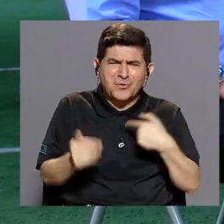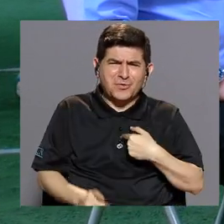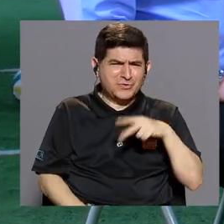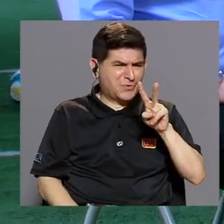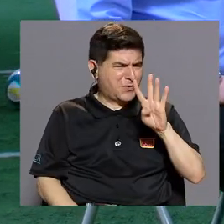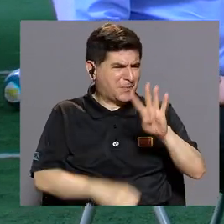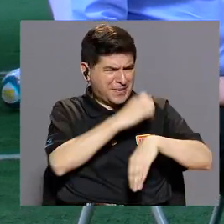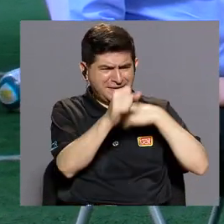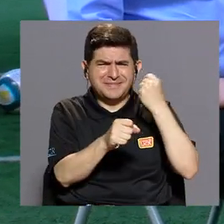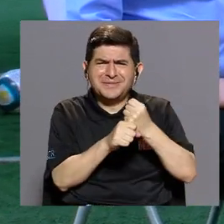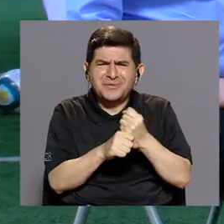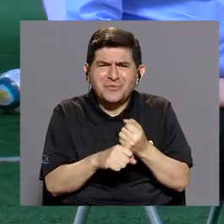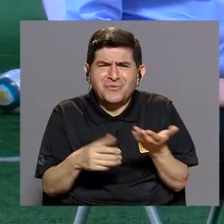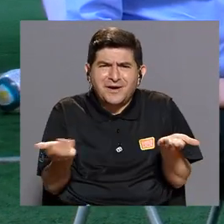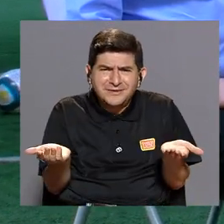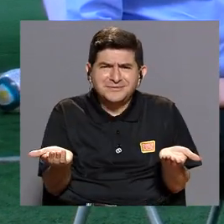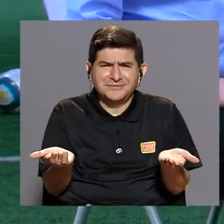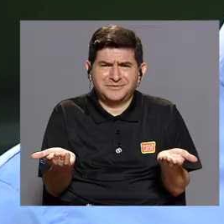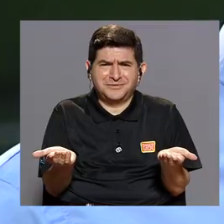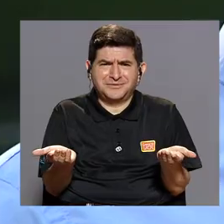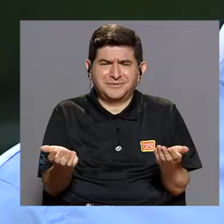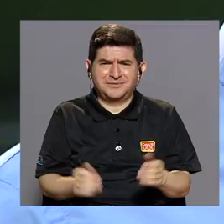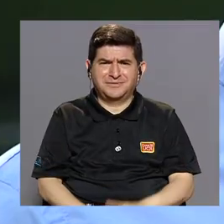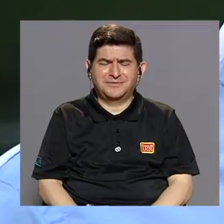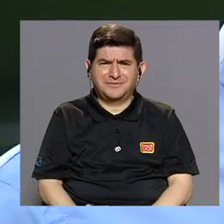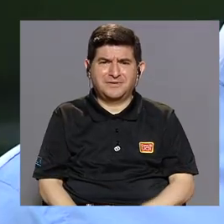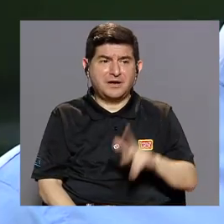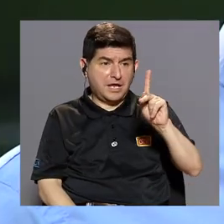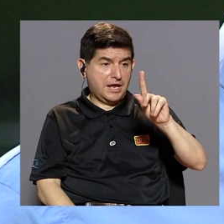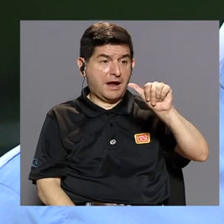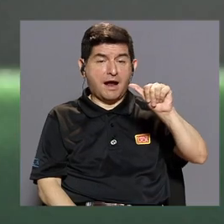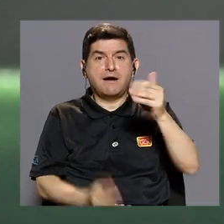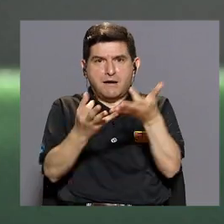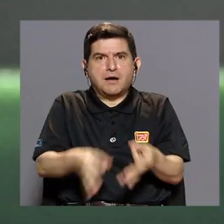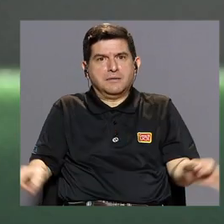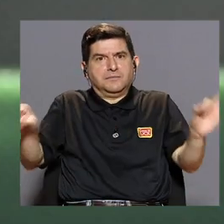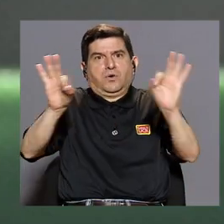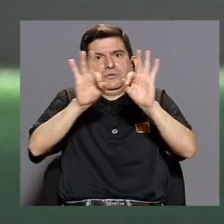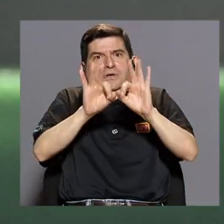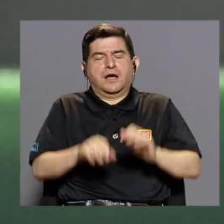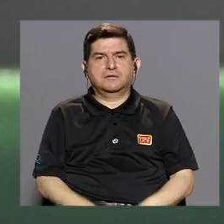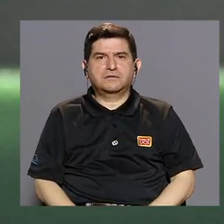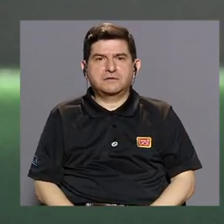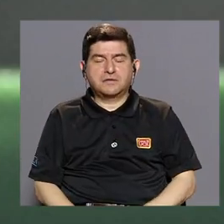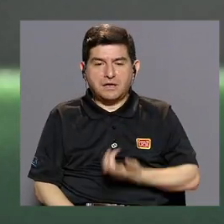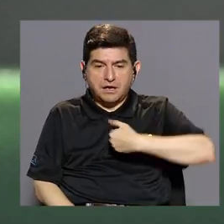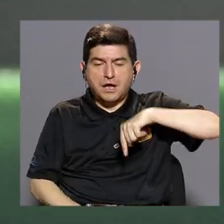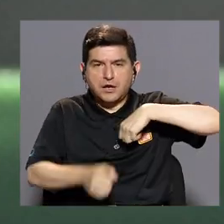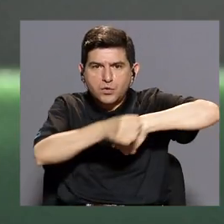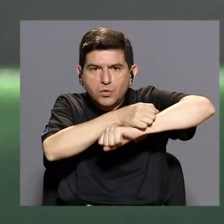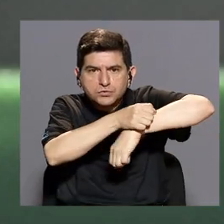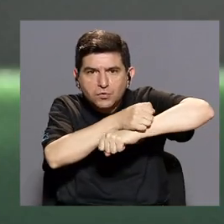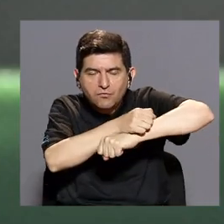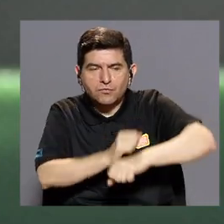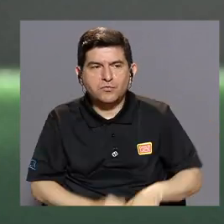tenía 24 años. Sí, muy joven. ¿Verdad? Y Carla siempre ha sido muy importante en el fútbol femenino. Es una